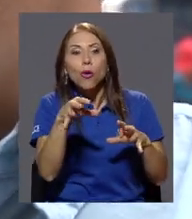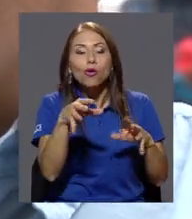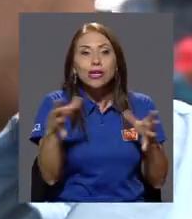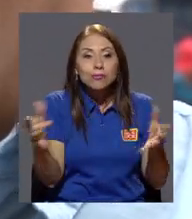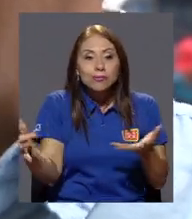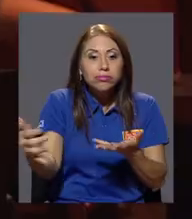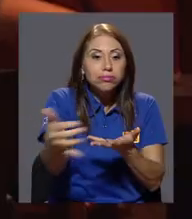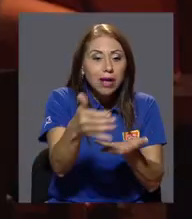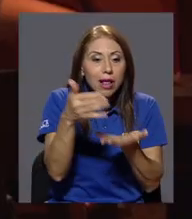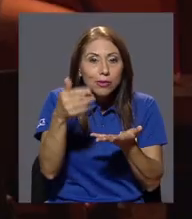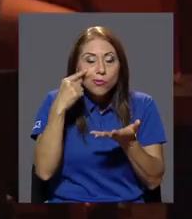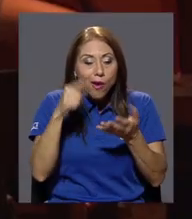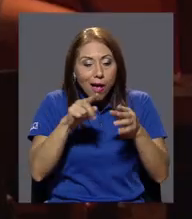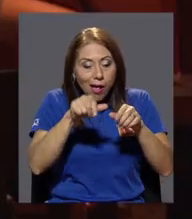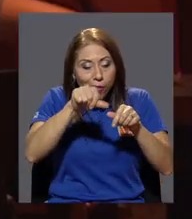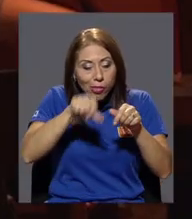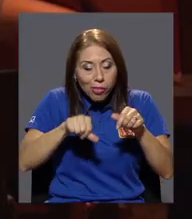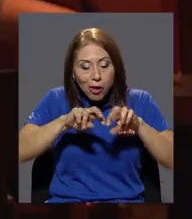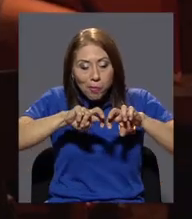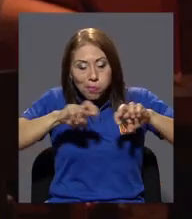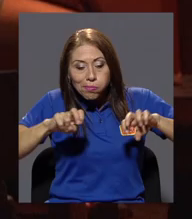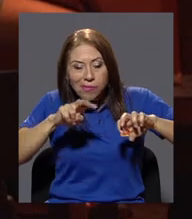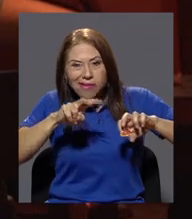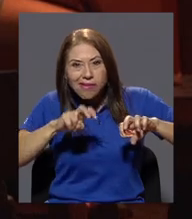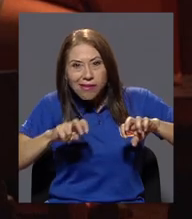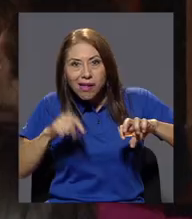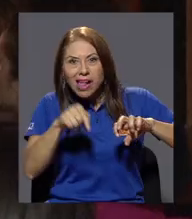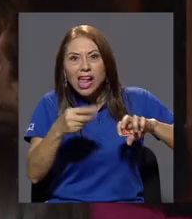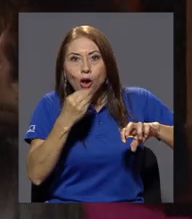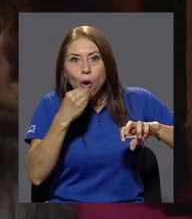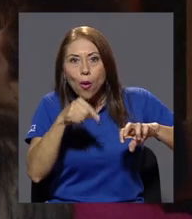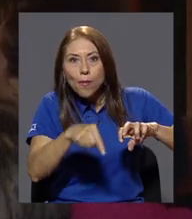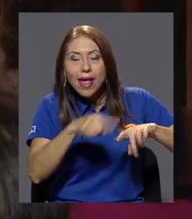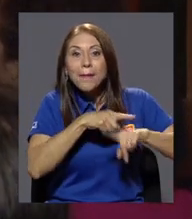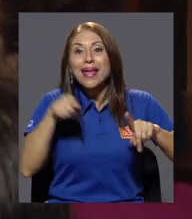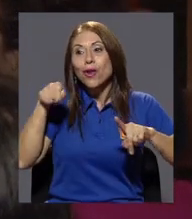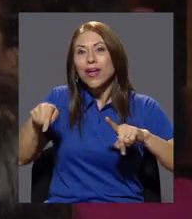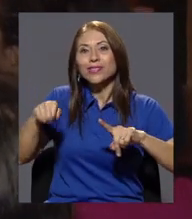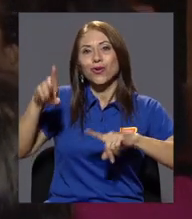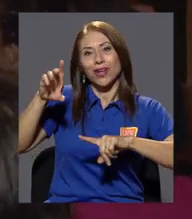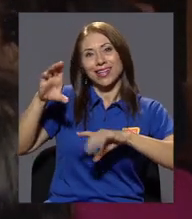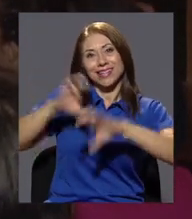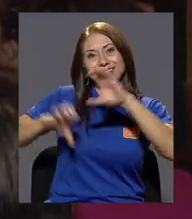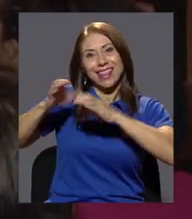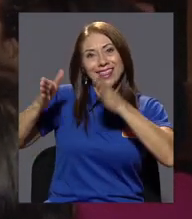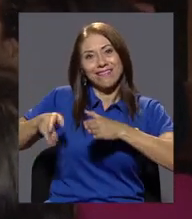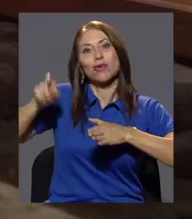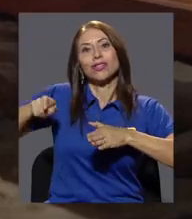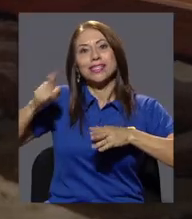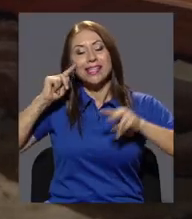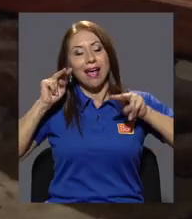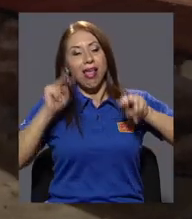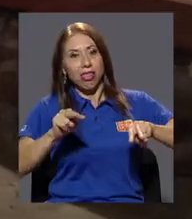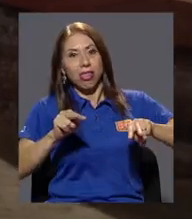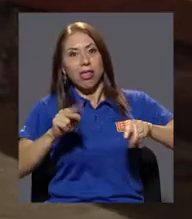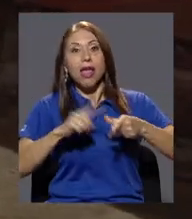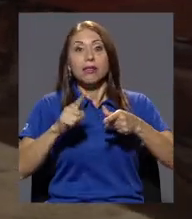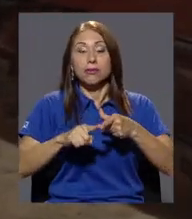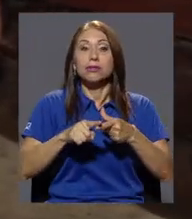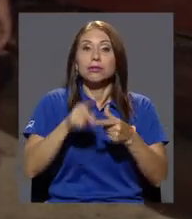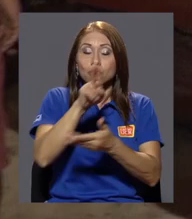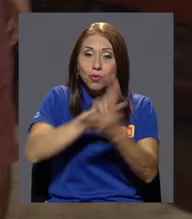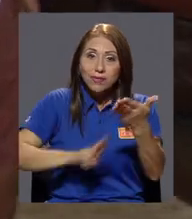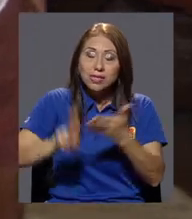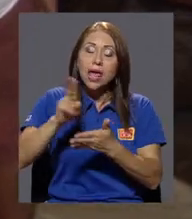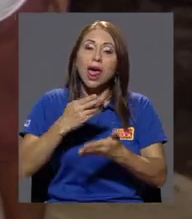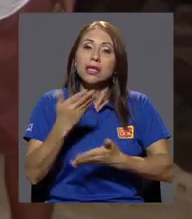los contenidos estomacales, etc. Pero estos datos tienen que ser analizados por científicos. Entonces la colaboración de las